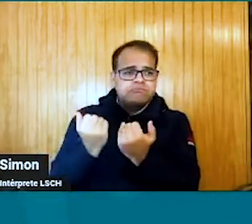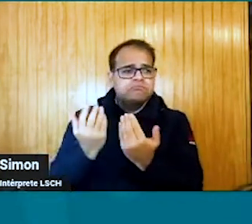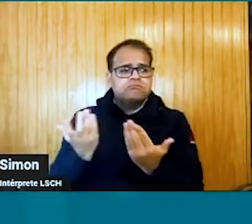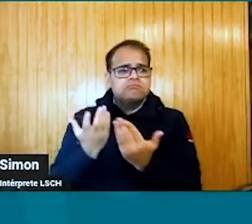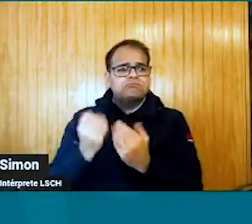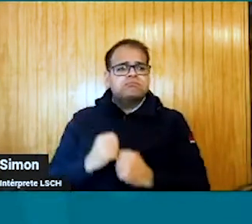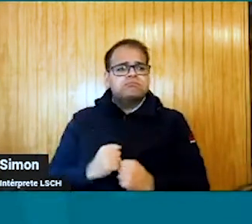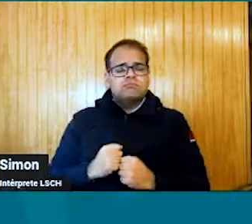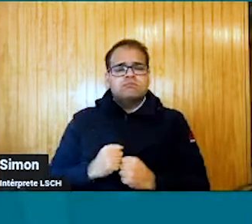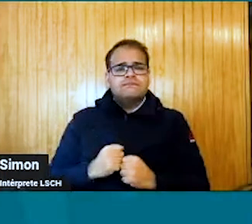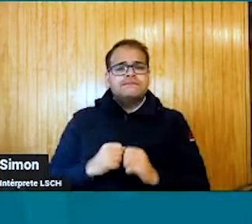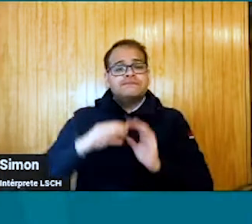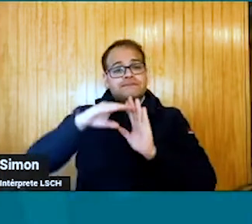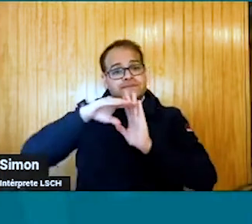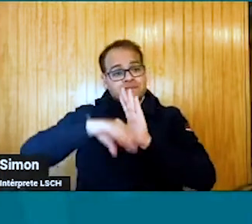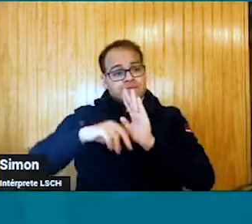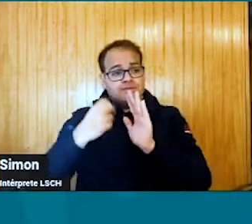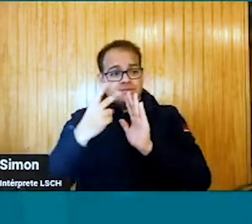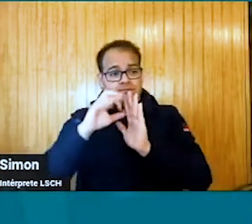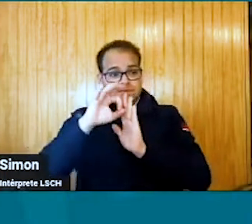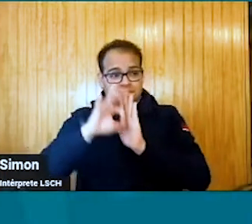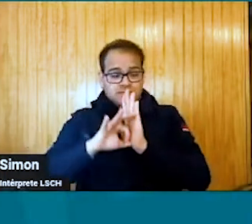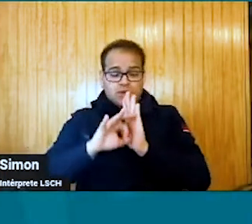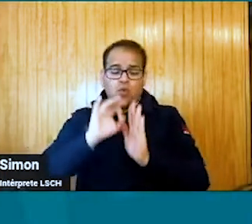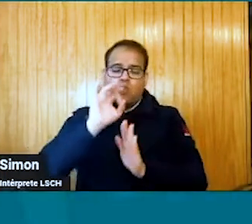Menos 2 grados, 4 o 5 horas.